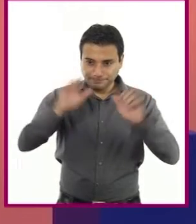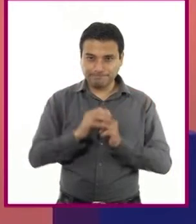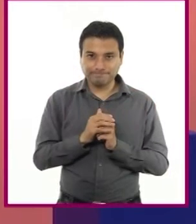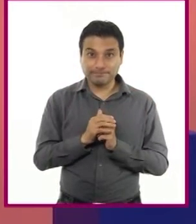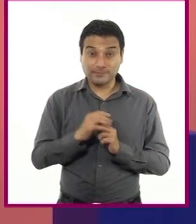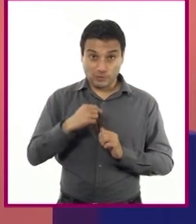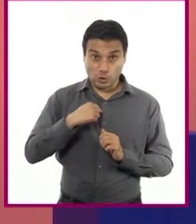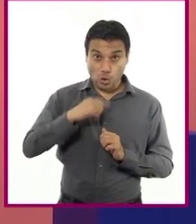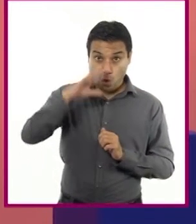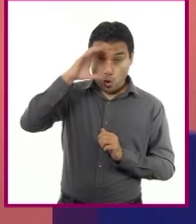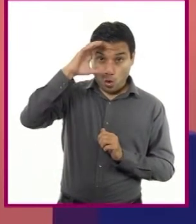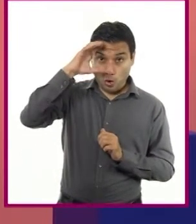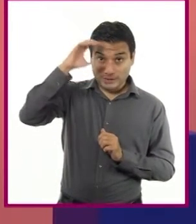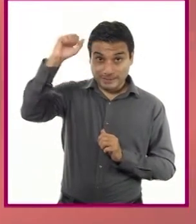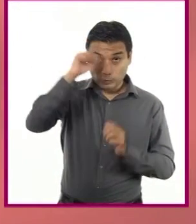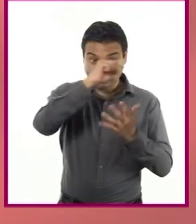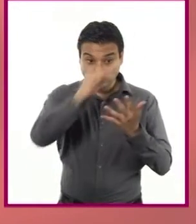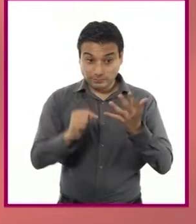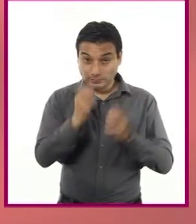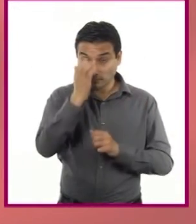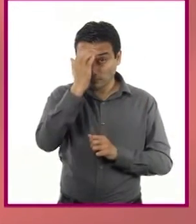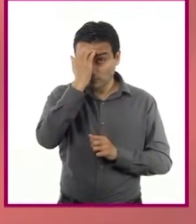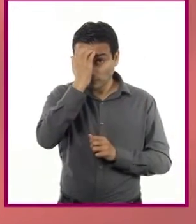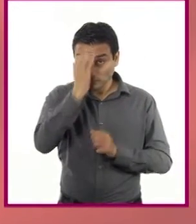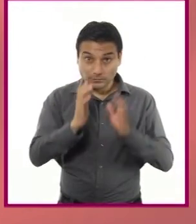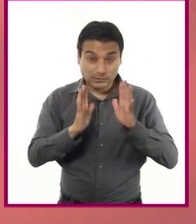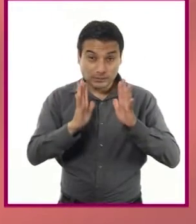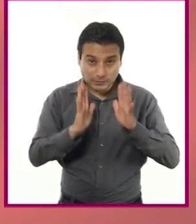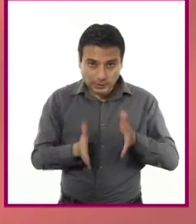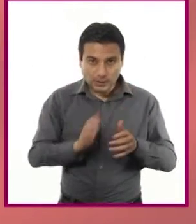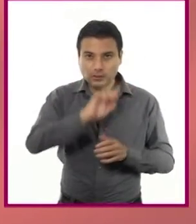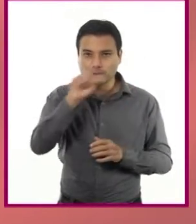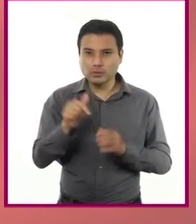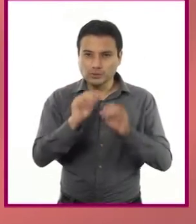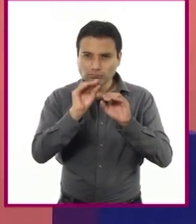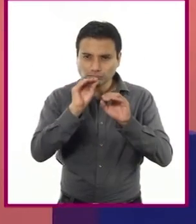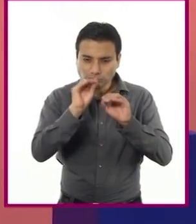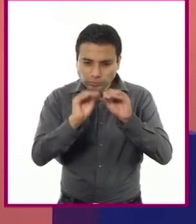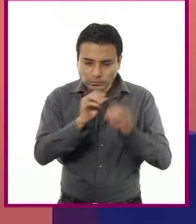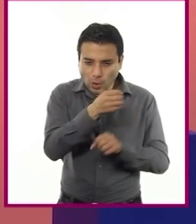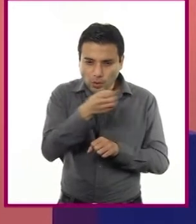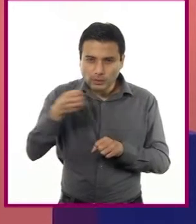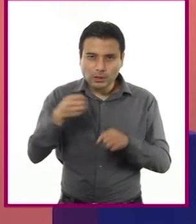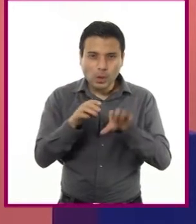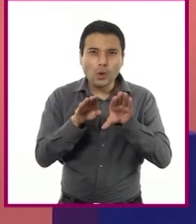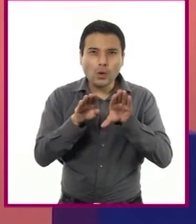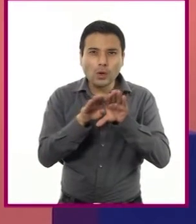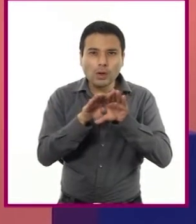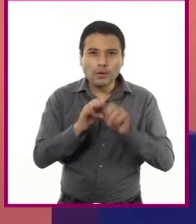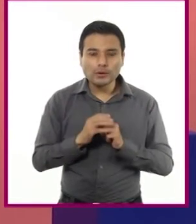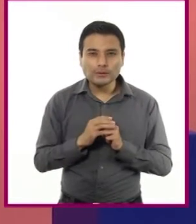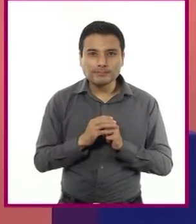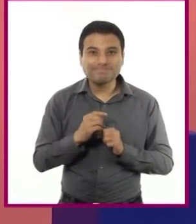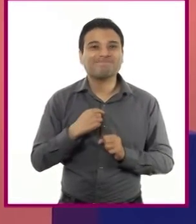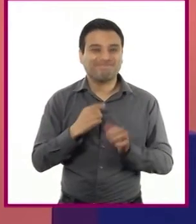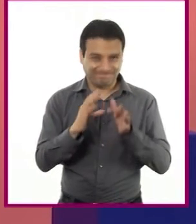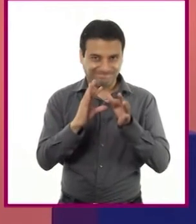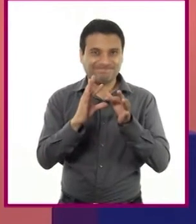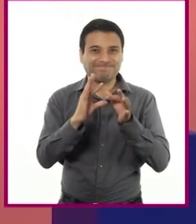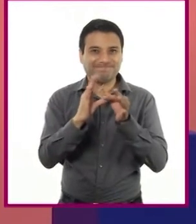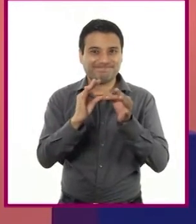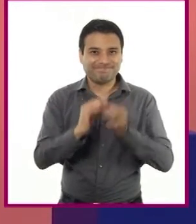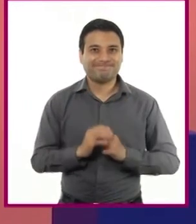cómo organizarlos, jerarquizarlos y esquematizarlos, pues hacerlo nos facilitará su